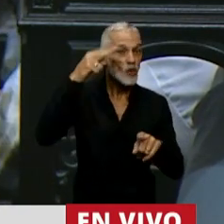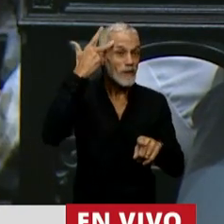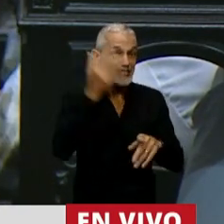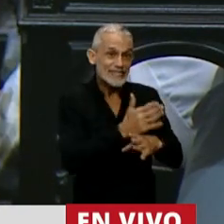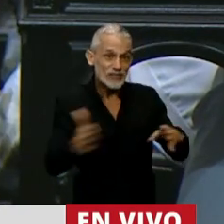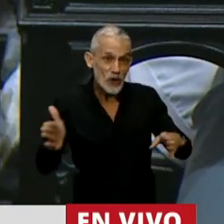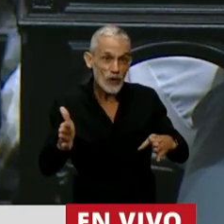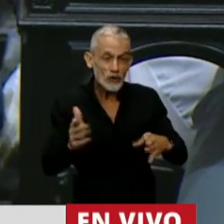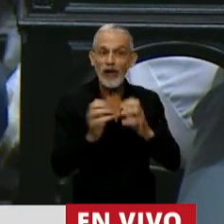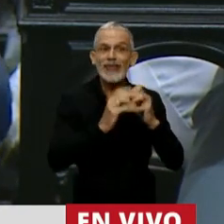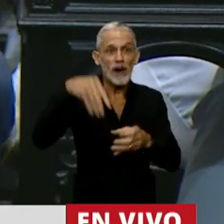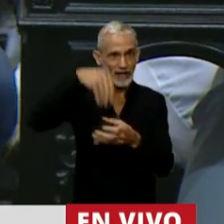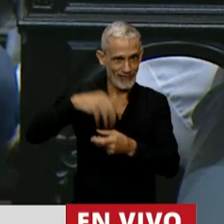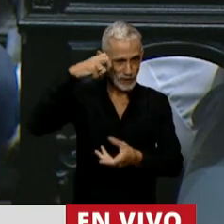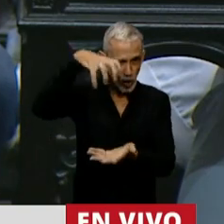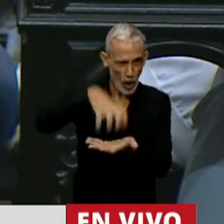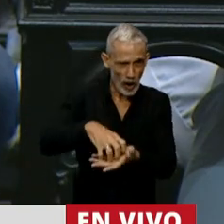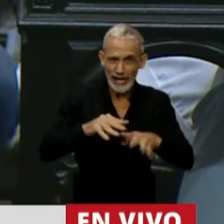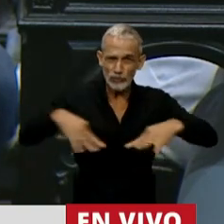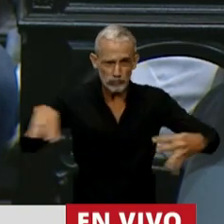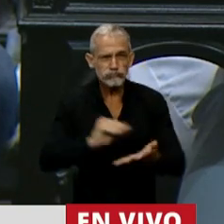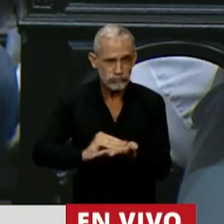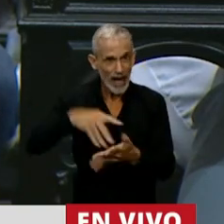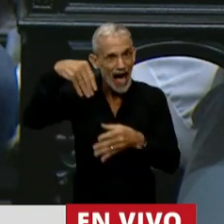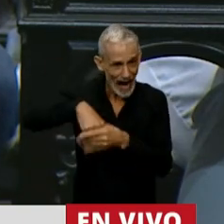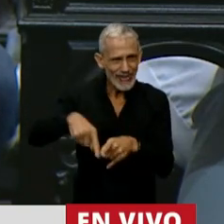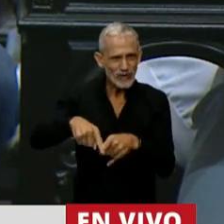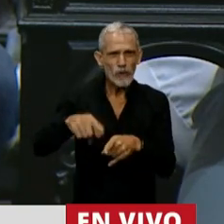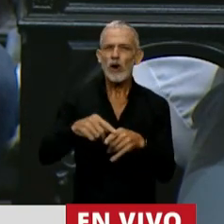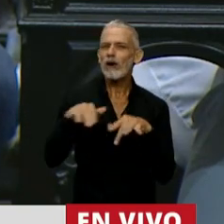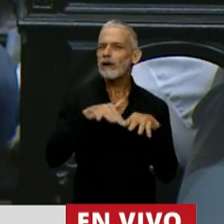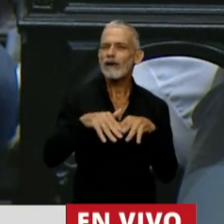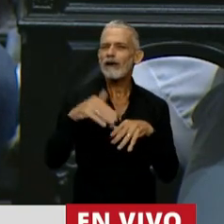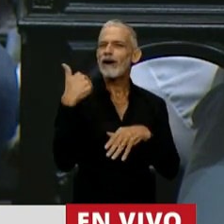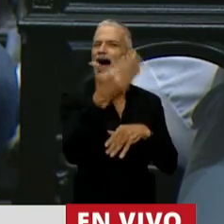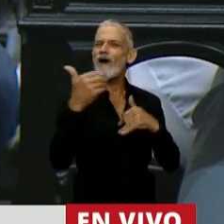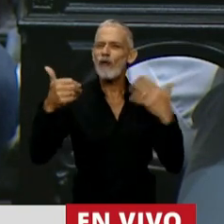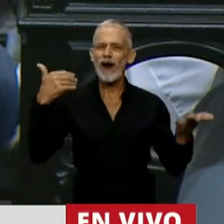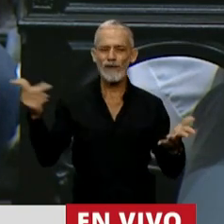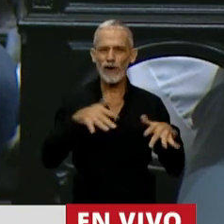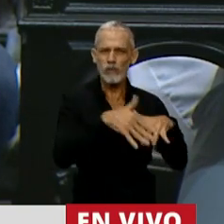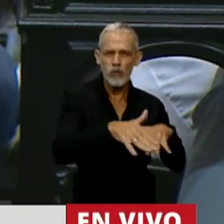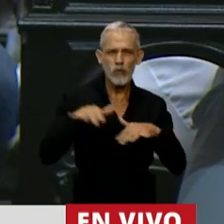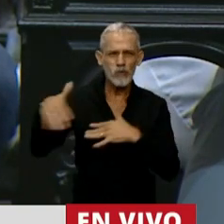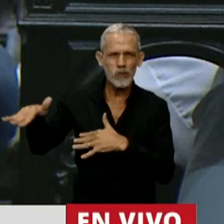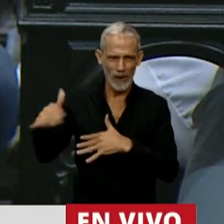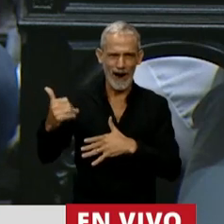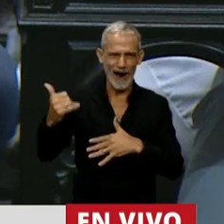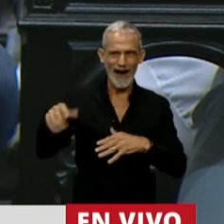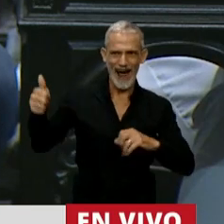el debate se daba dentro de esta Cámara, dentro de este Congreso, ese debate lo ganaron en las calles. ¿Y por qué lo ganaron en las